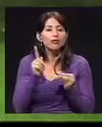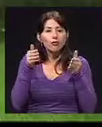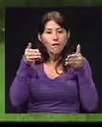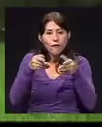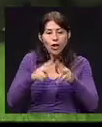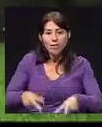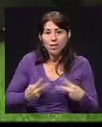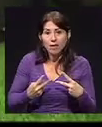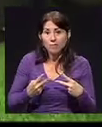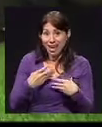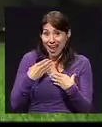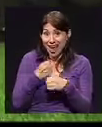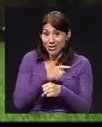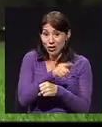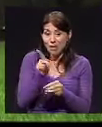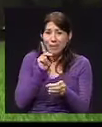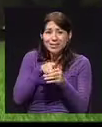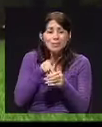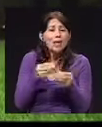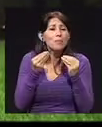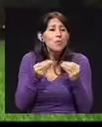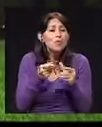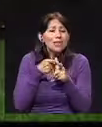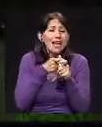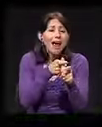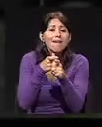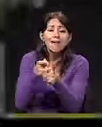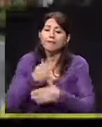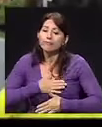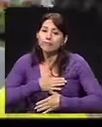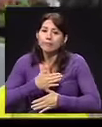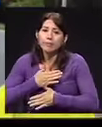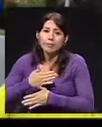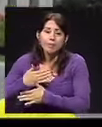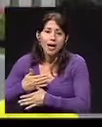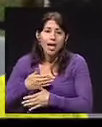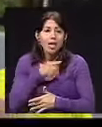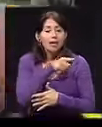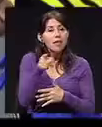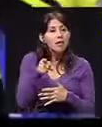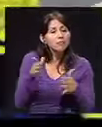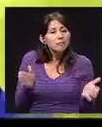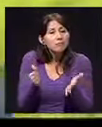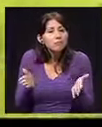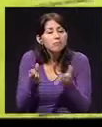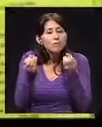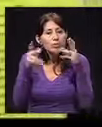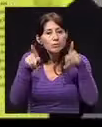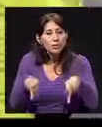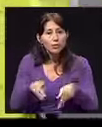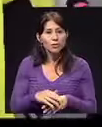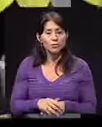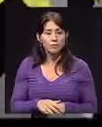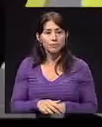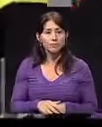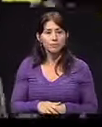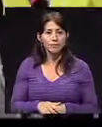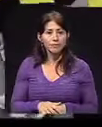enfoque de vida, que lo ha hecho participar en numerosas carreras caritativas y con el que ha conquistado e inspirado a muchos,